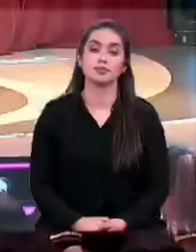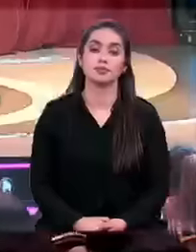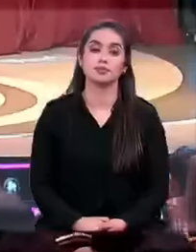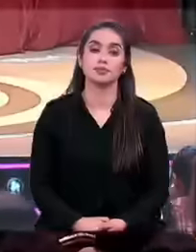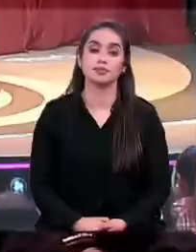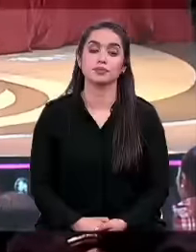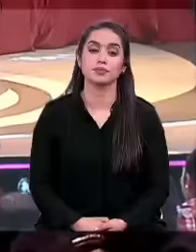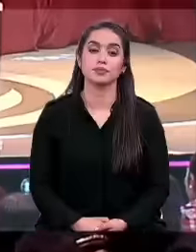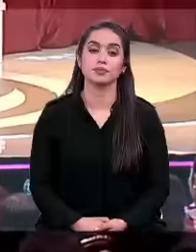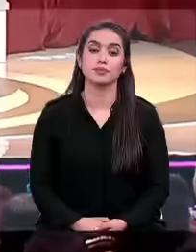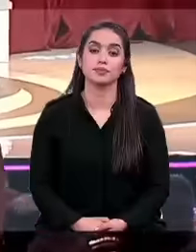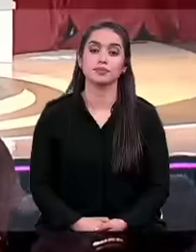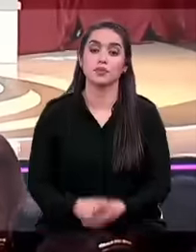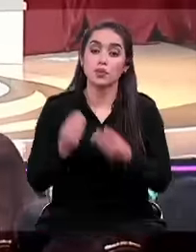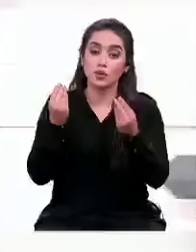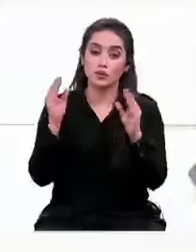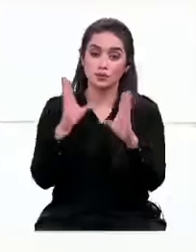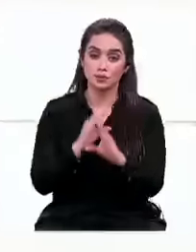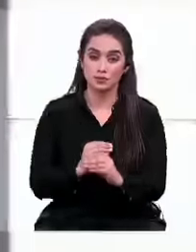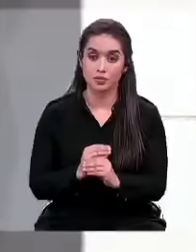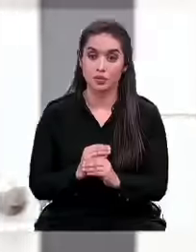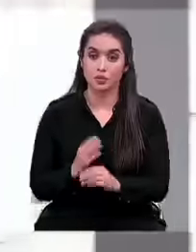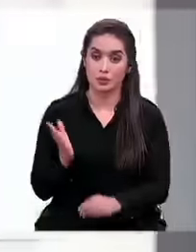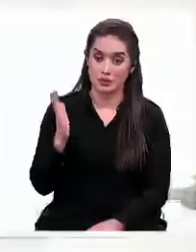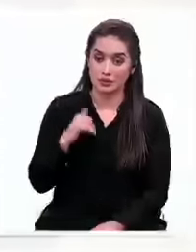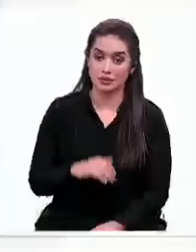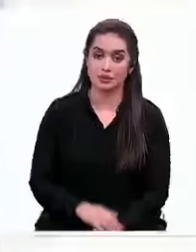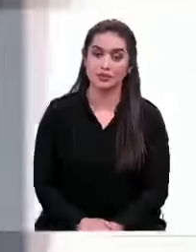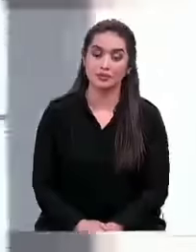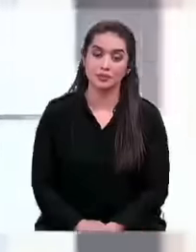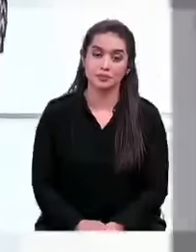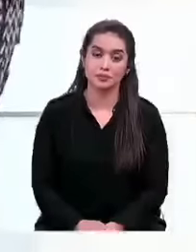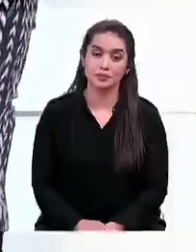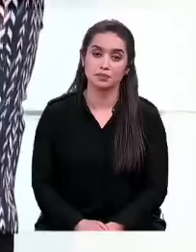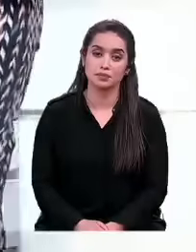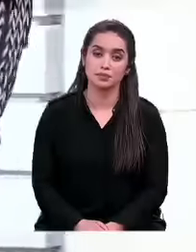Vaya, vaya. Buenas noches. Venga para